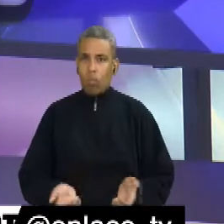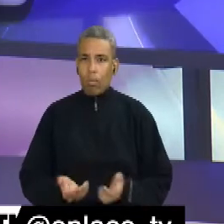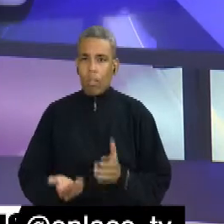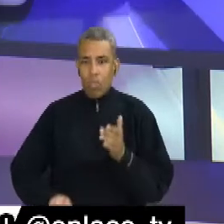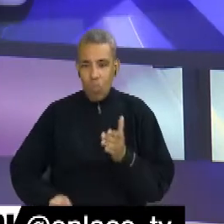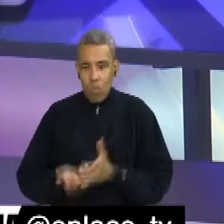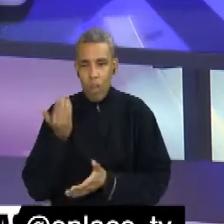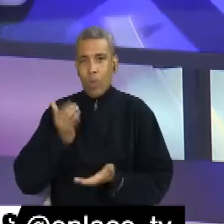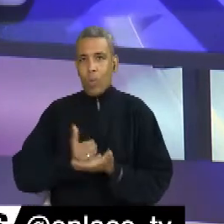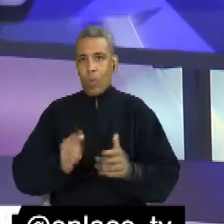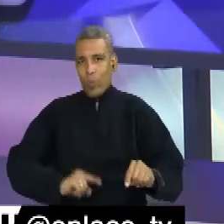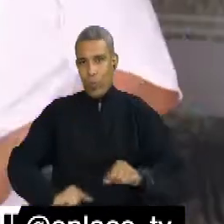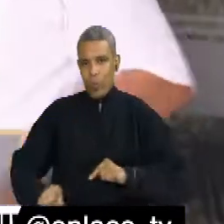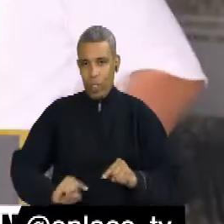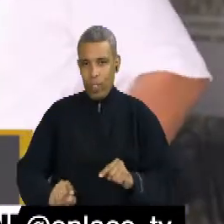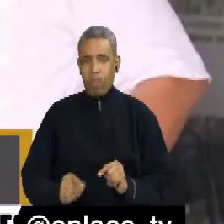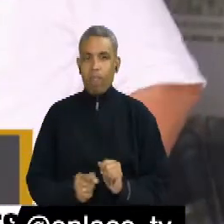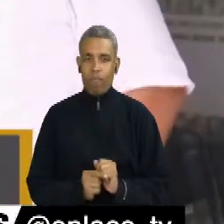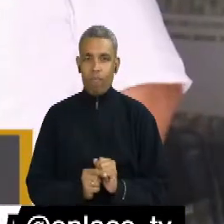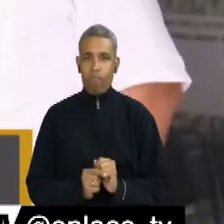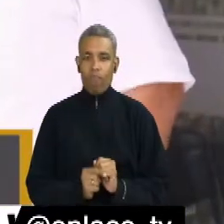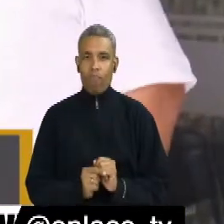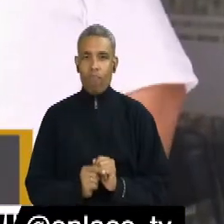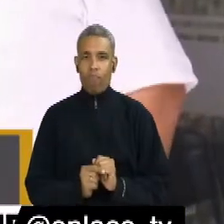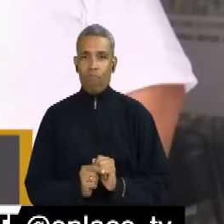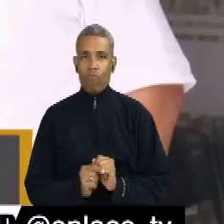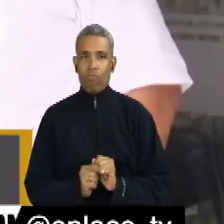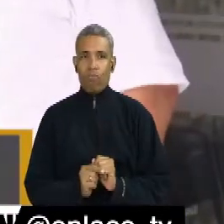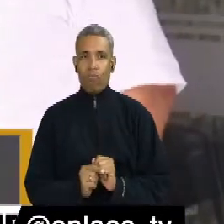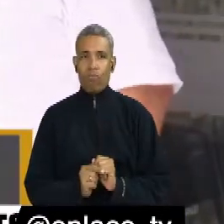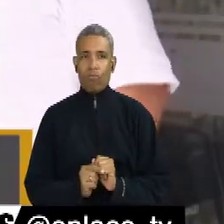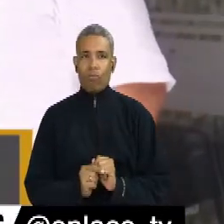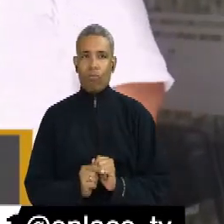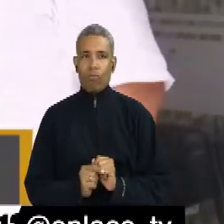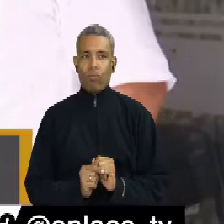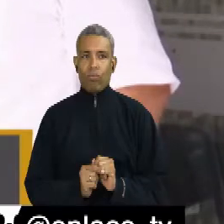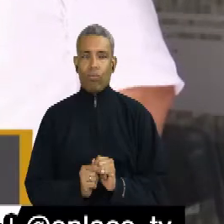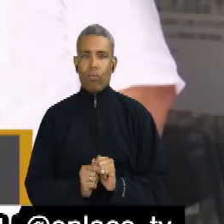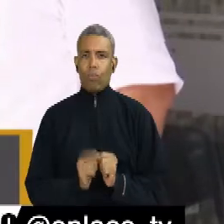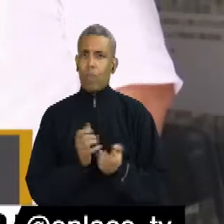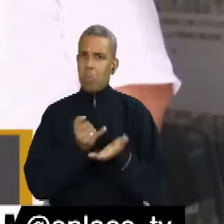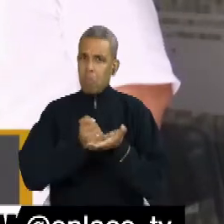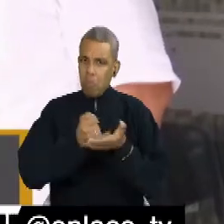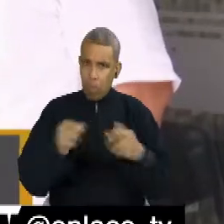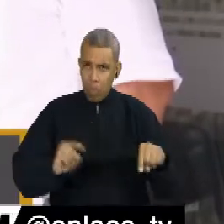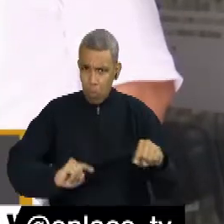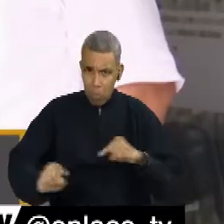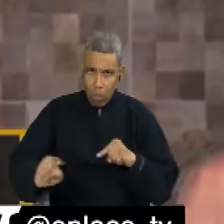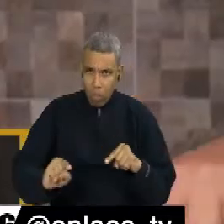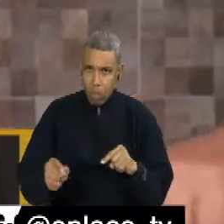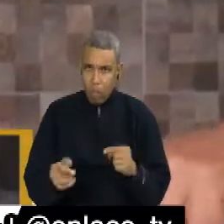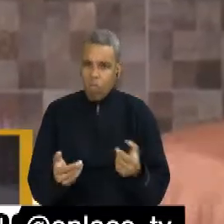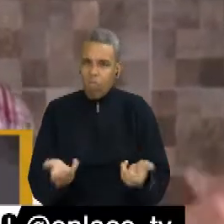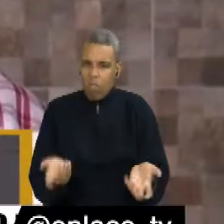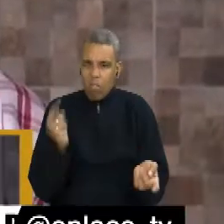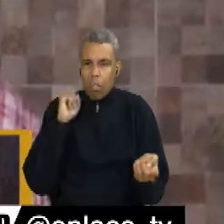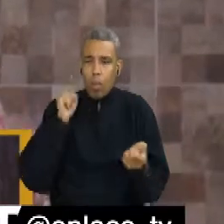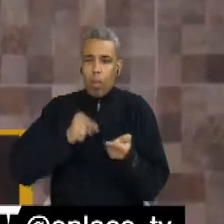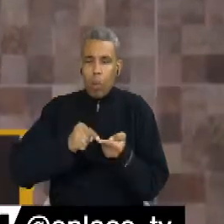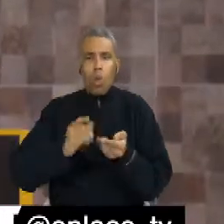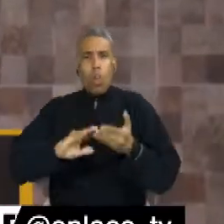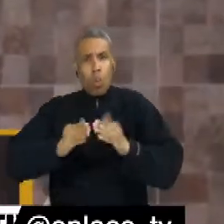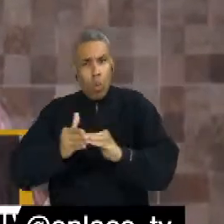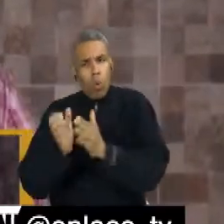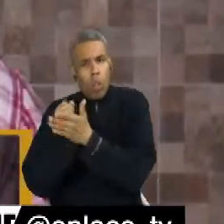dignatarios. Trabajo con la comunidad es la consigna de la nueva Junta de Acción Comunal del Barrio La Libertad, que se prepara para tomar